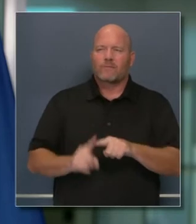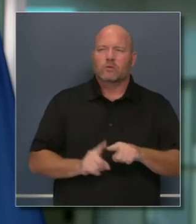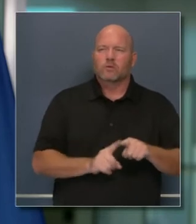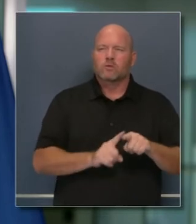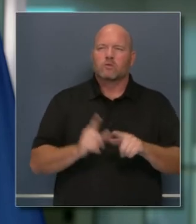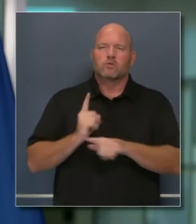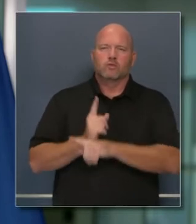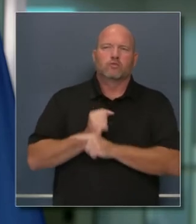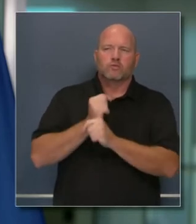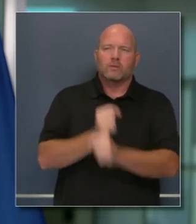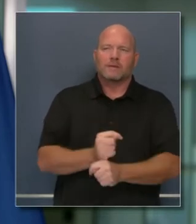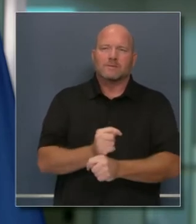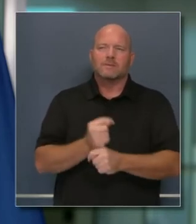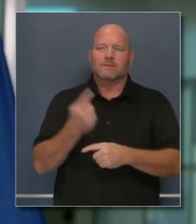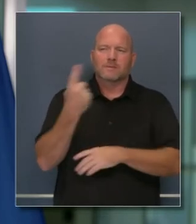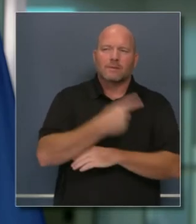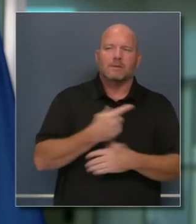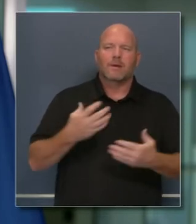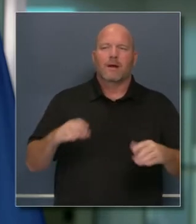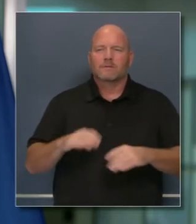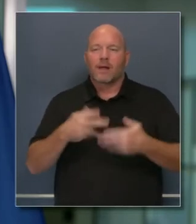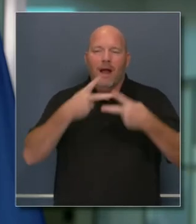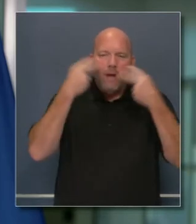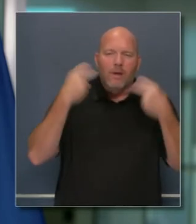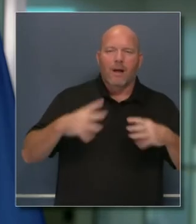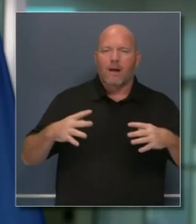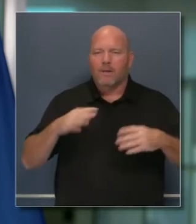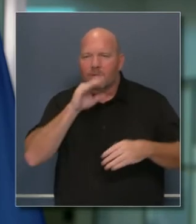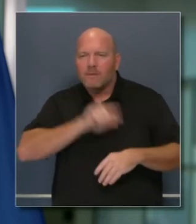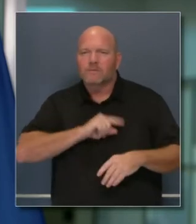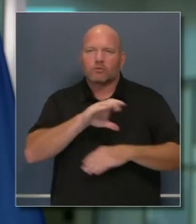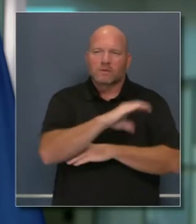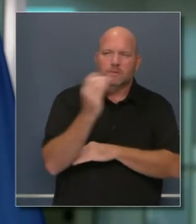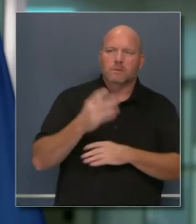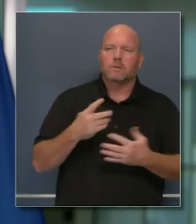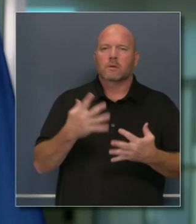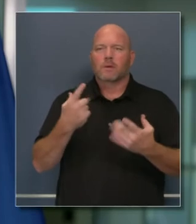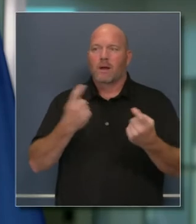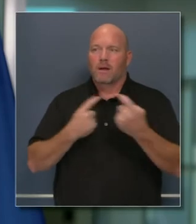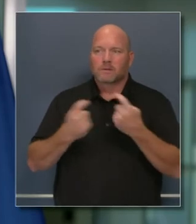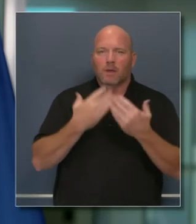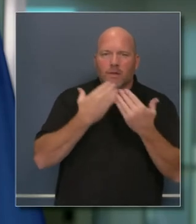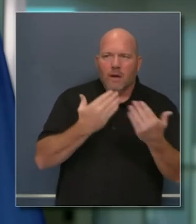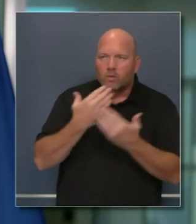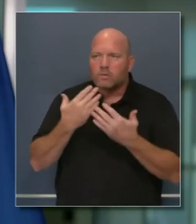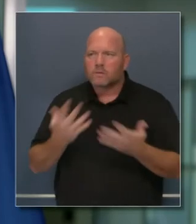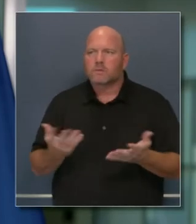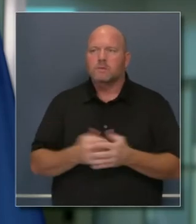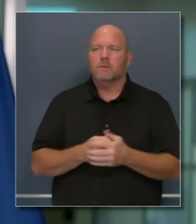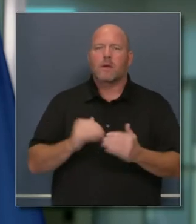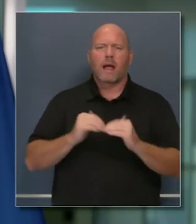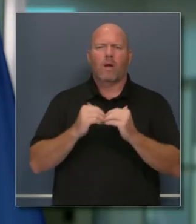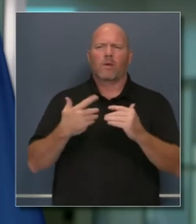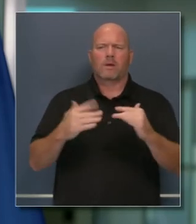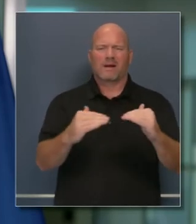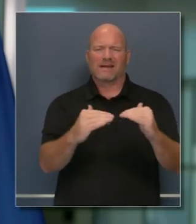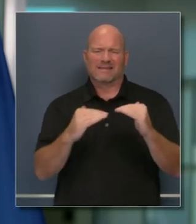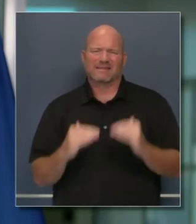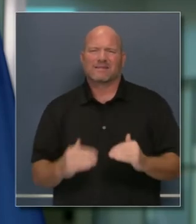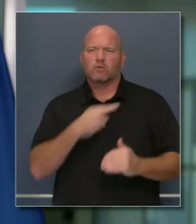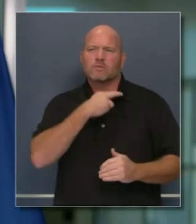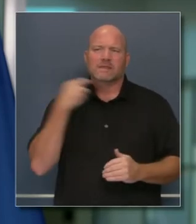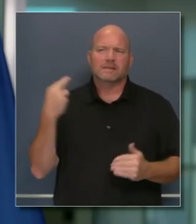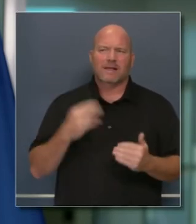a estos días feriados tradicionales y esperamos que la gente plantee la pregunta ¿cómo